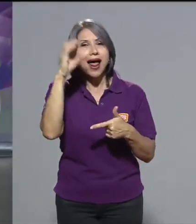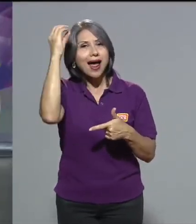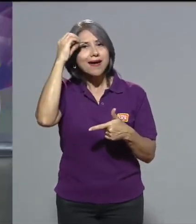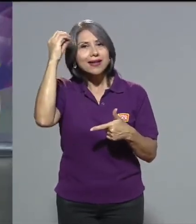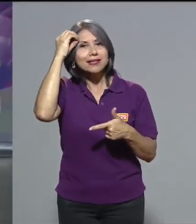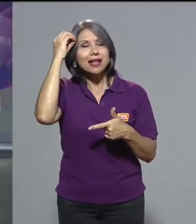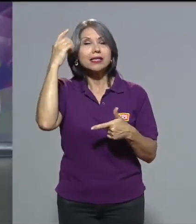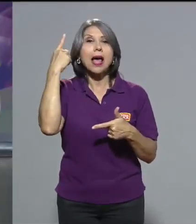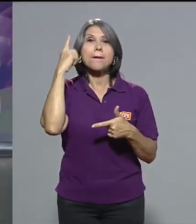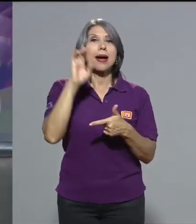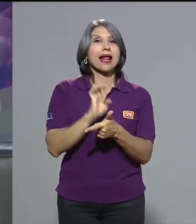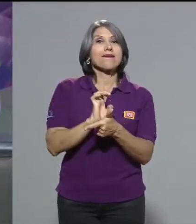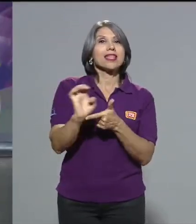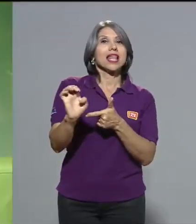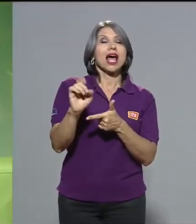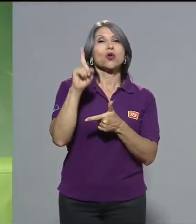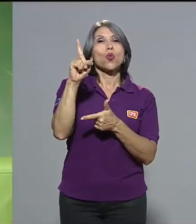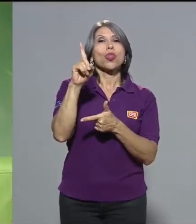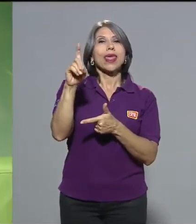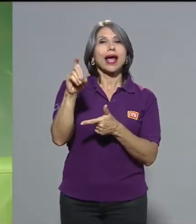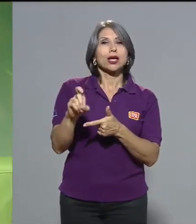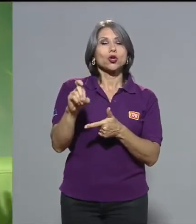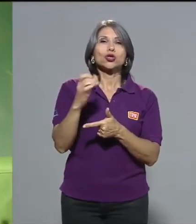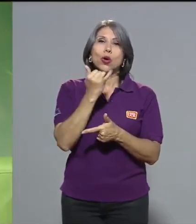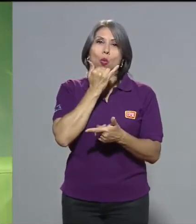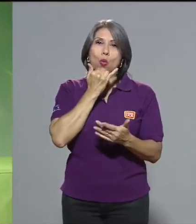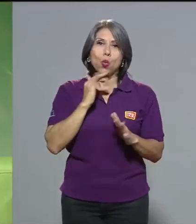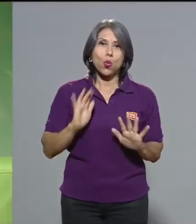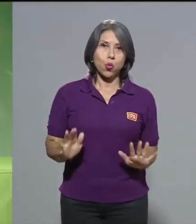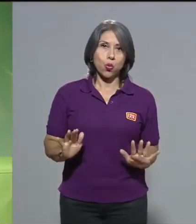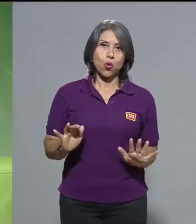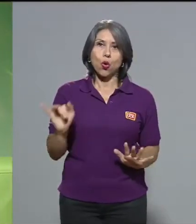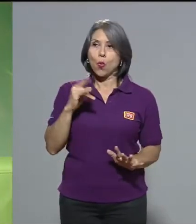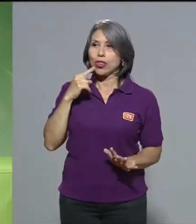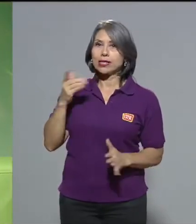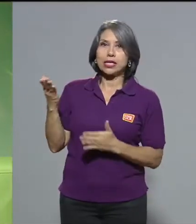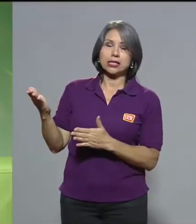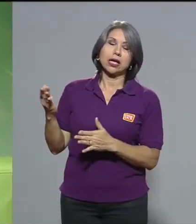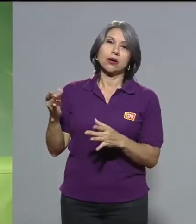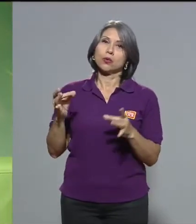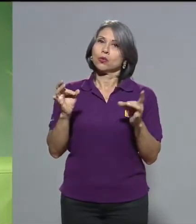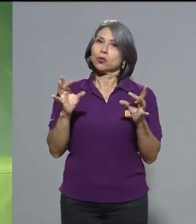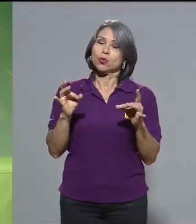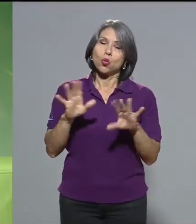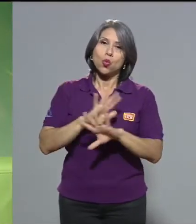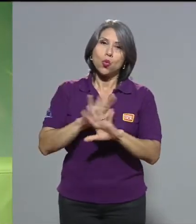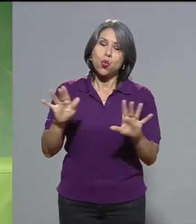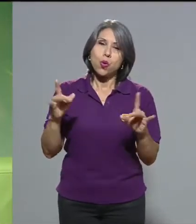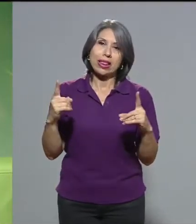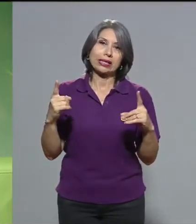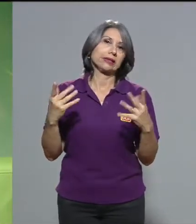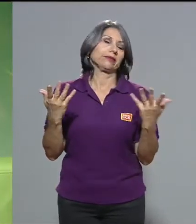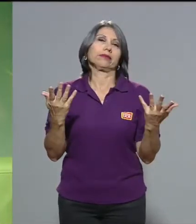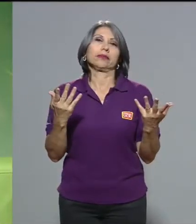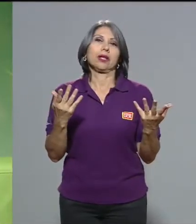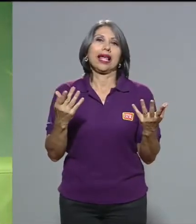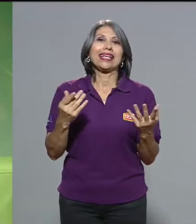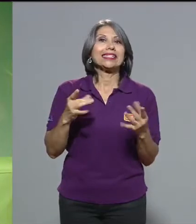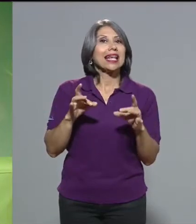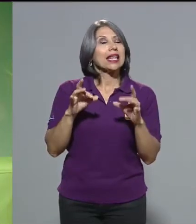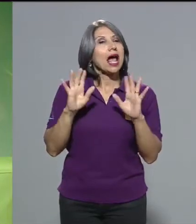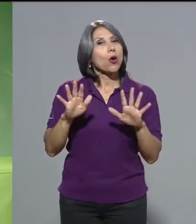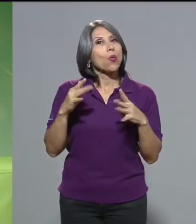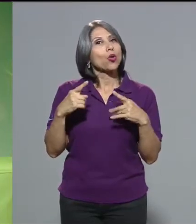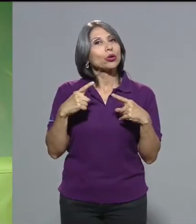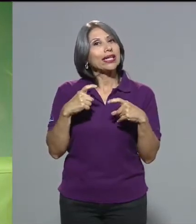sobrediagnóstico que mencionaba doña Maribel, que pues, ¿verdad? Sería gravísimo que se haga un diagnóstico de una persona que no tiene